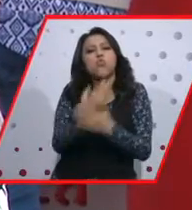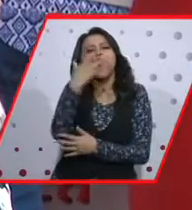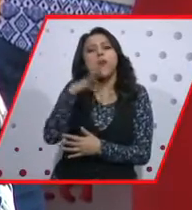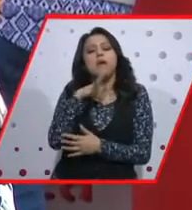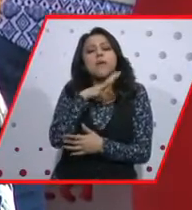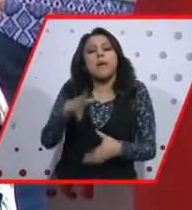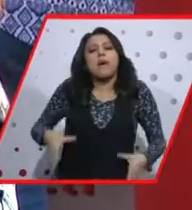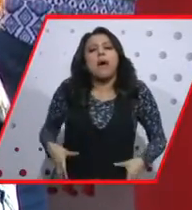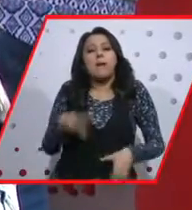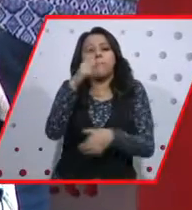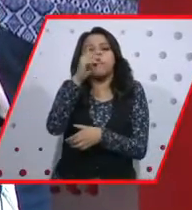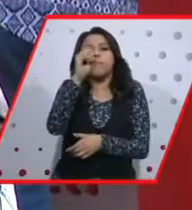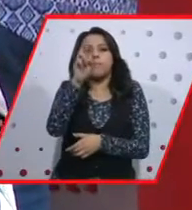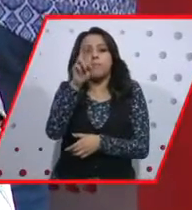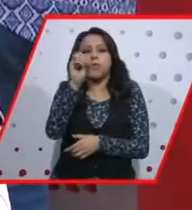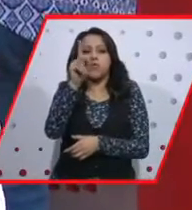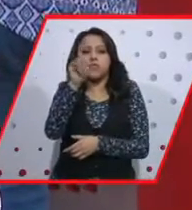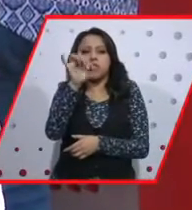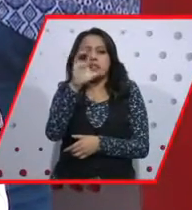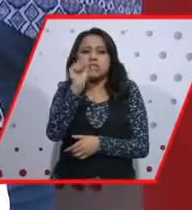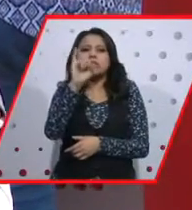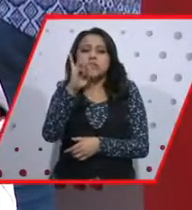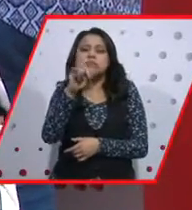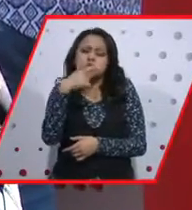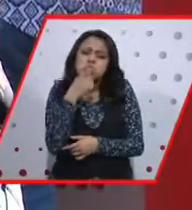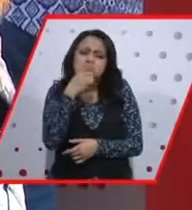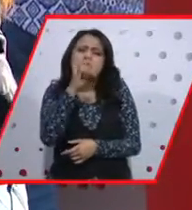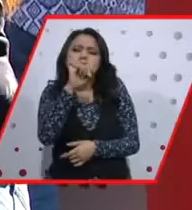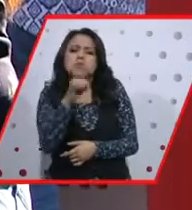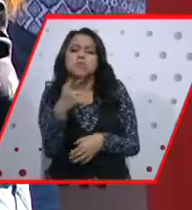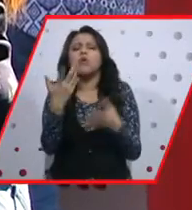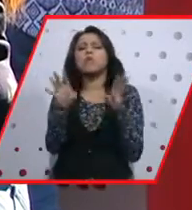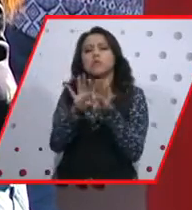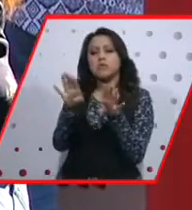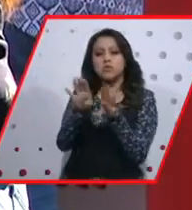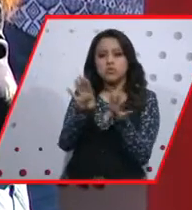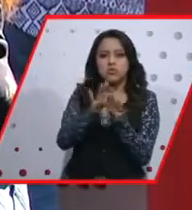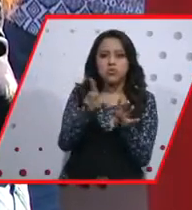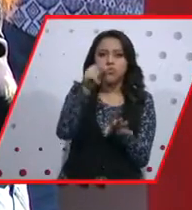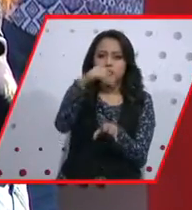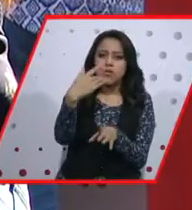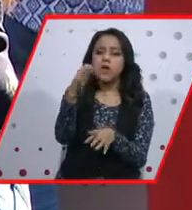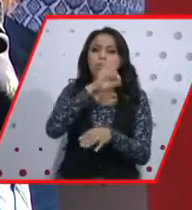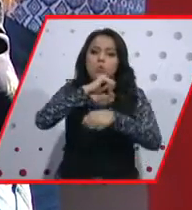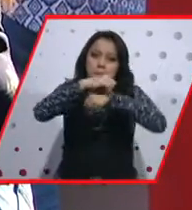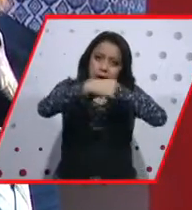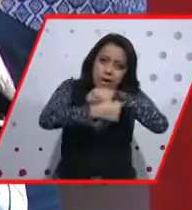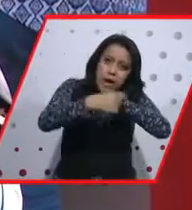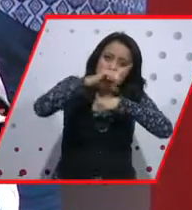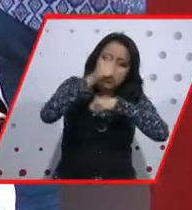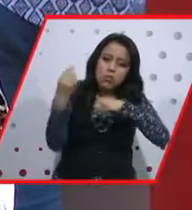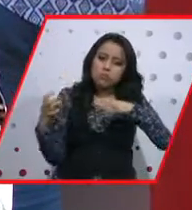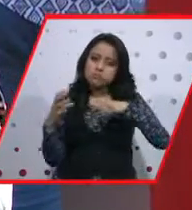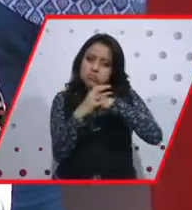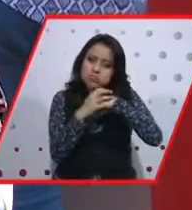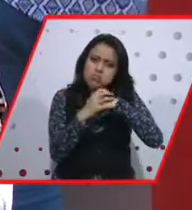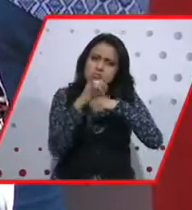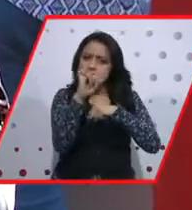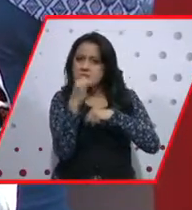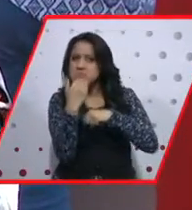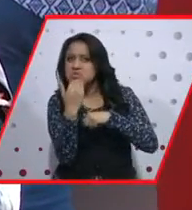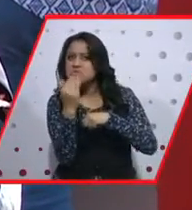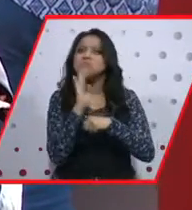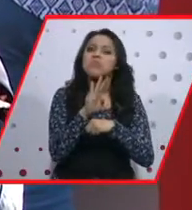sí, él me fue a ver a la cámara. Pero como, o sea, te operaron, te colocaron la prótesis y entonces no quedaste mal. Sí. Digo, no quedaste